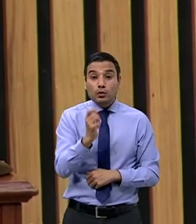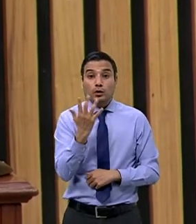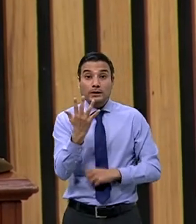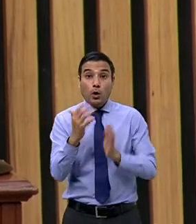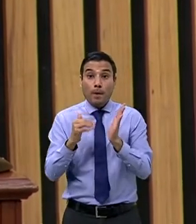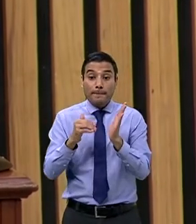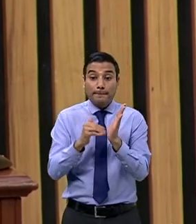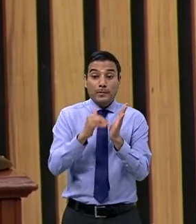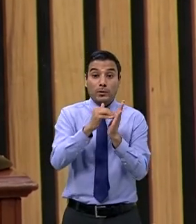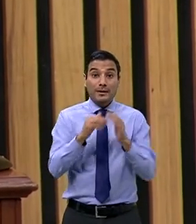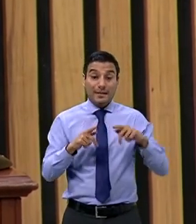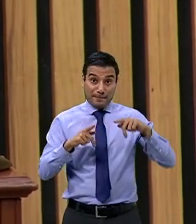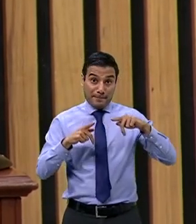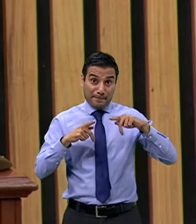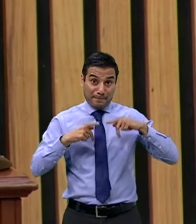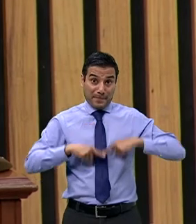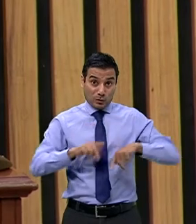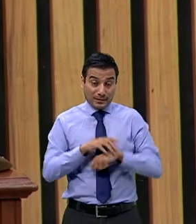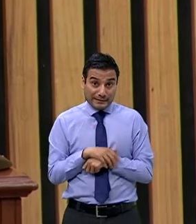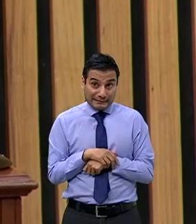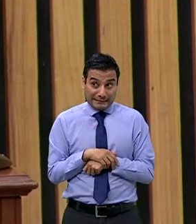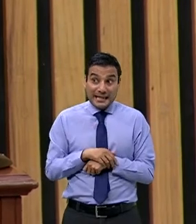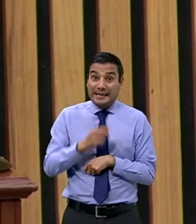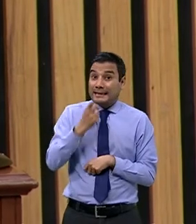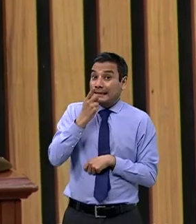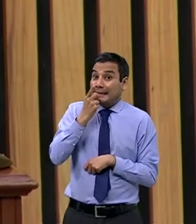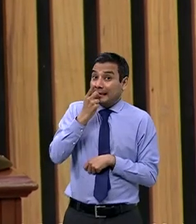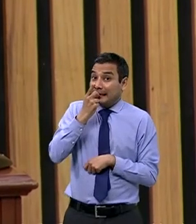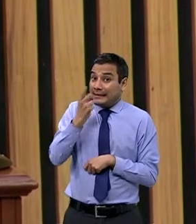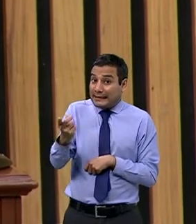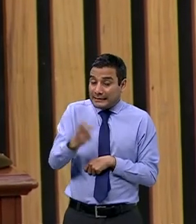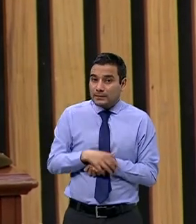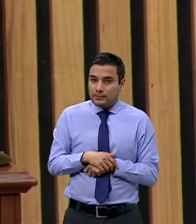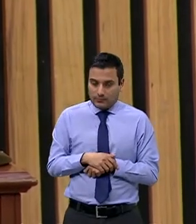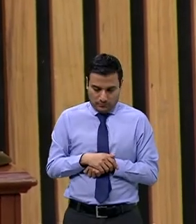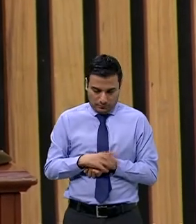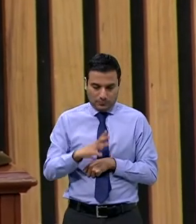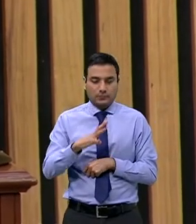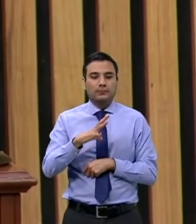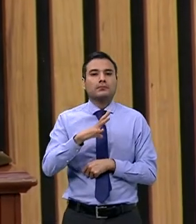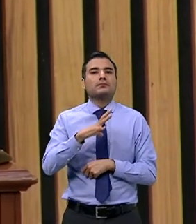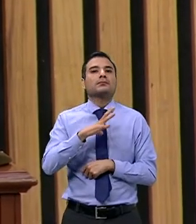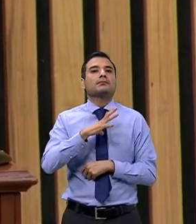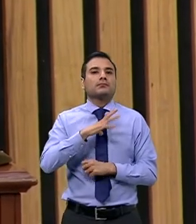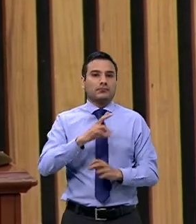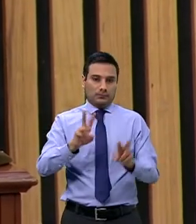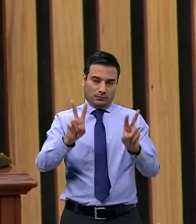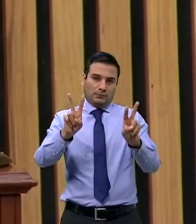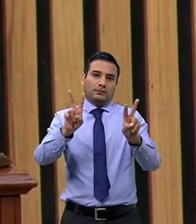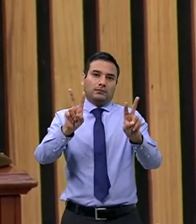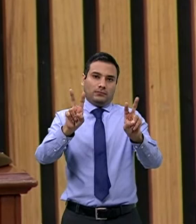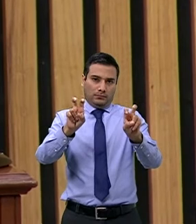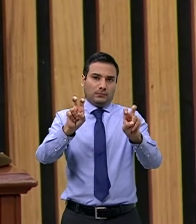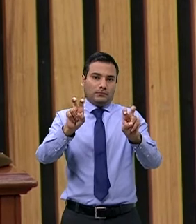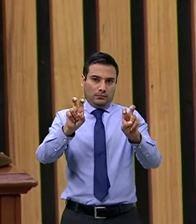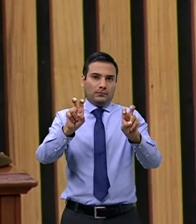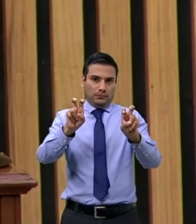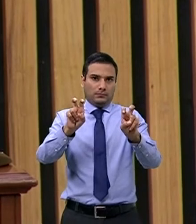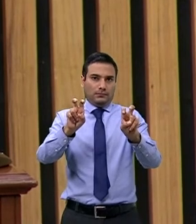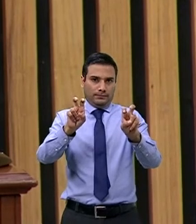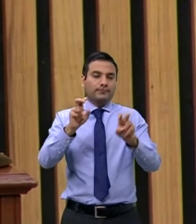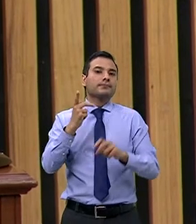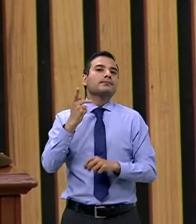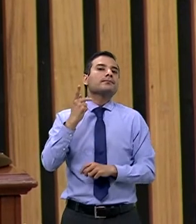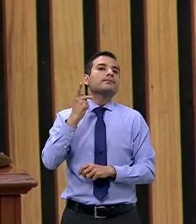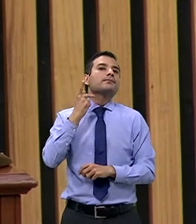ciudadanos que consideran que hay temas de actores políticos del pasado que se pueden